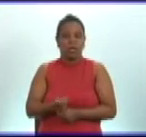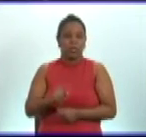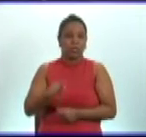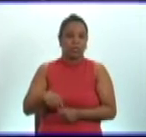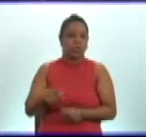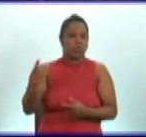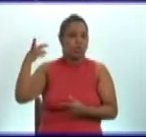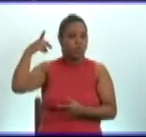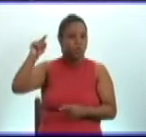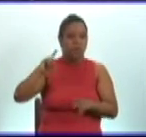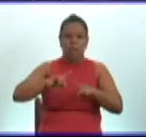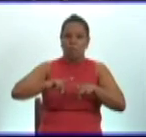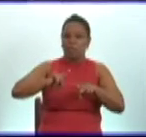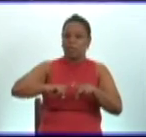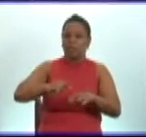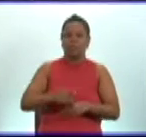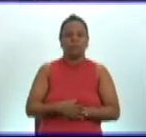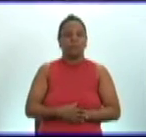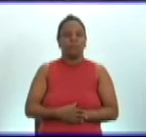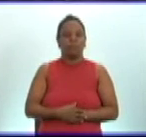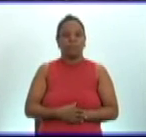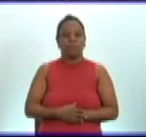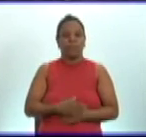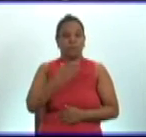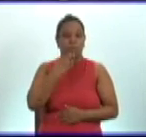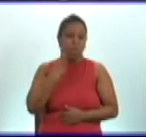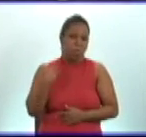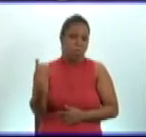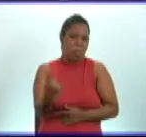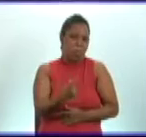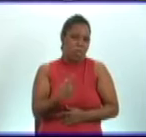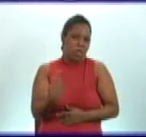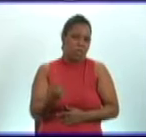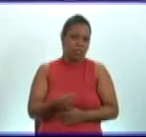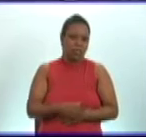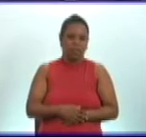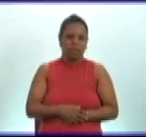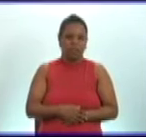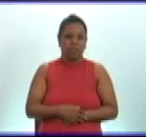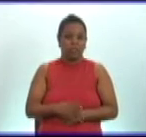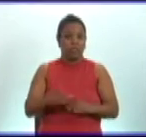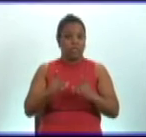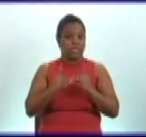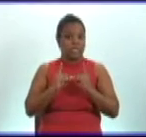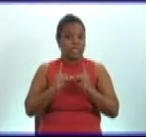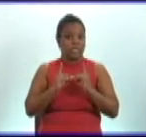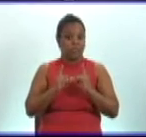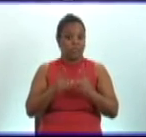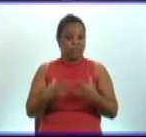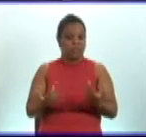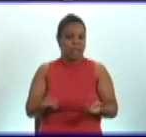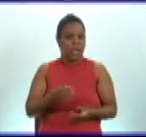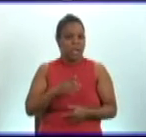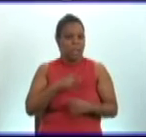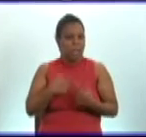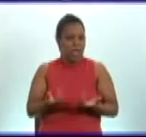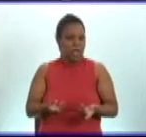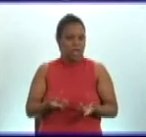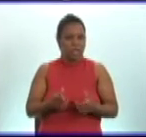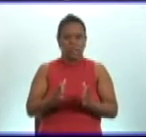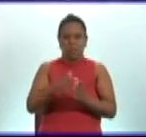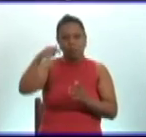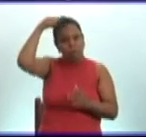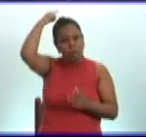universidad. Ah, bueno. ¿Vamos a dar una vuelta? ¿Y si el padre del cementerio nos ve? ¿Qué pasó con el padre del cementerio? Nada. No pasó